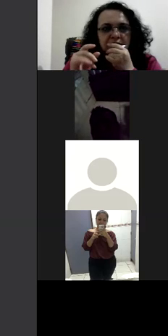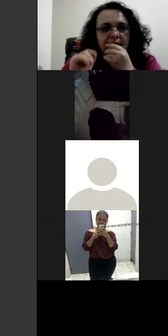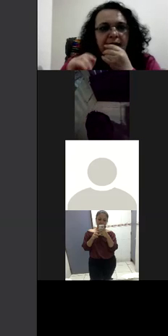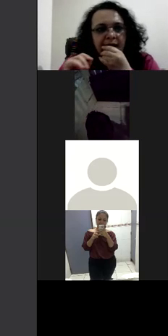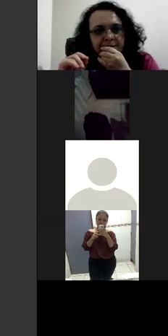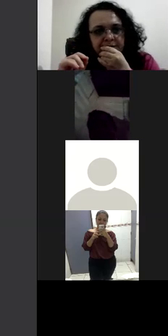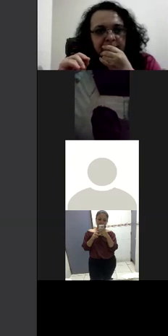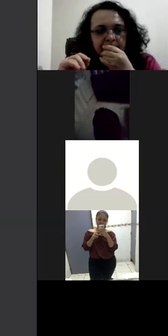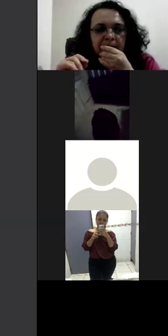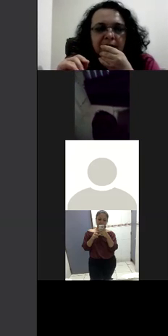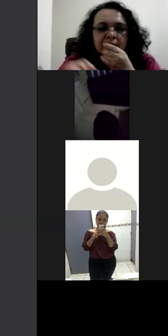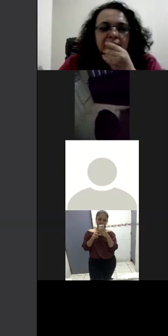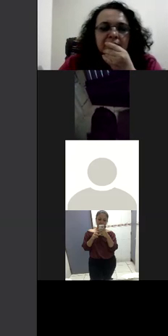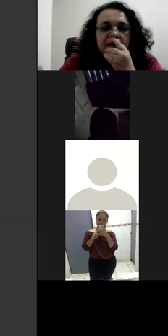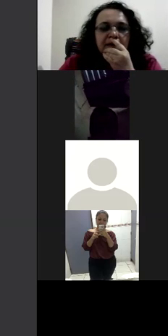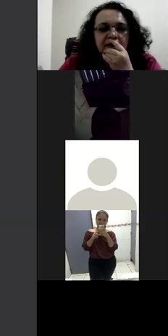Estas son gel caps.